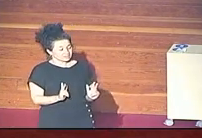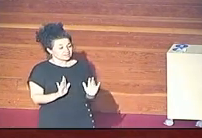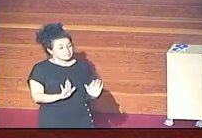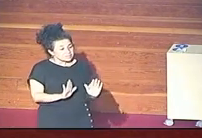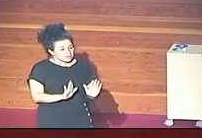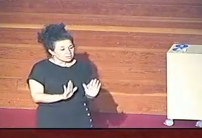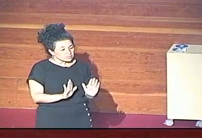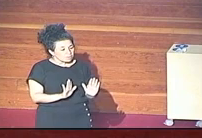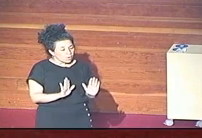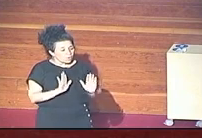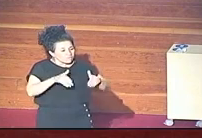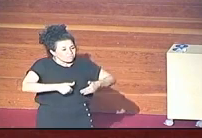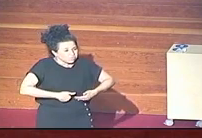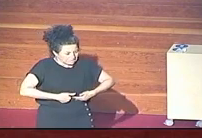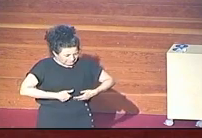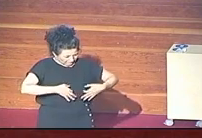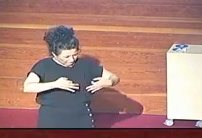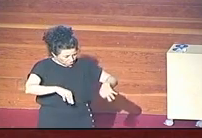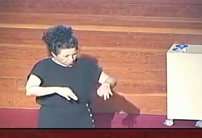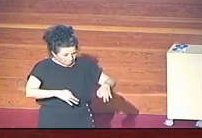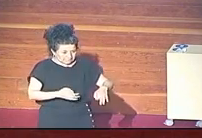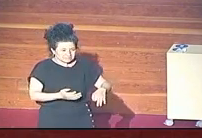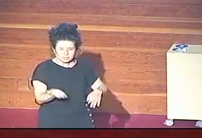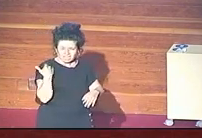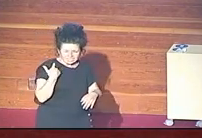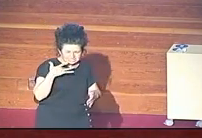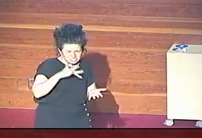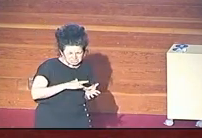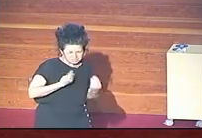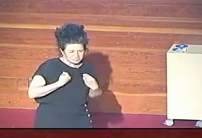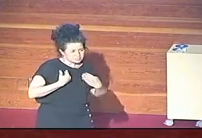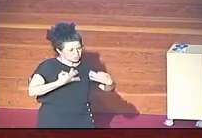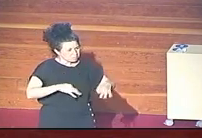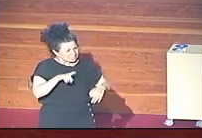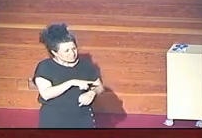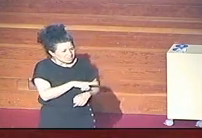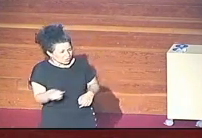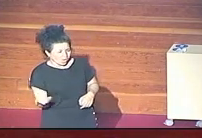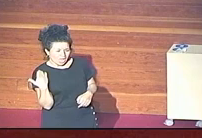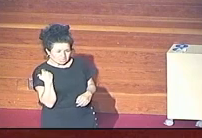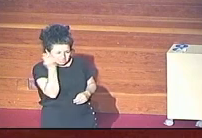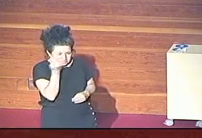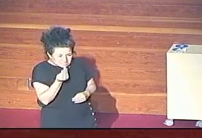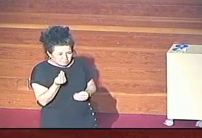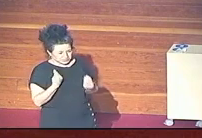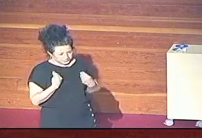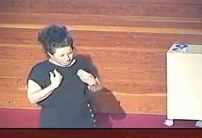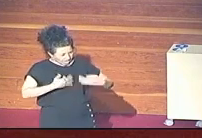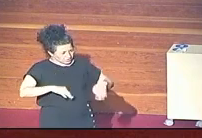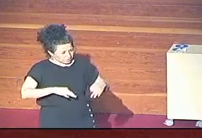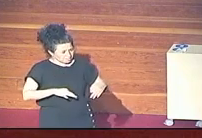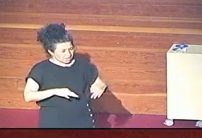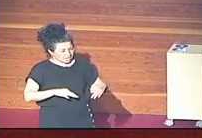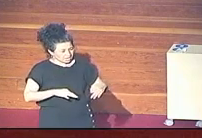normalidad si es que antes vivíamos en la normalidad si es que considerábamos normal bueno pues